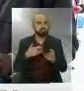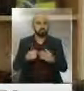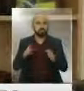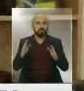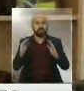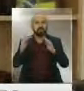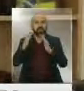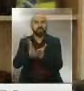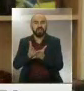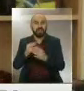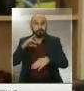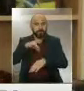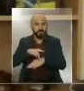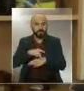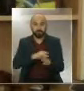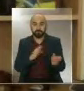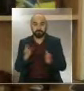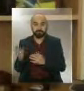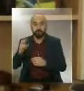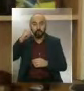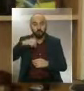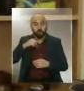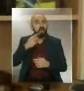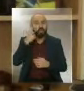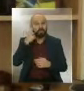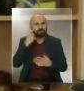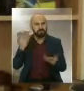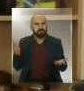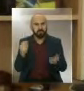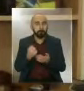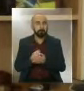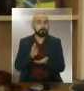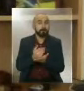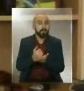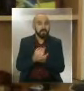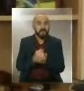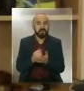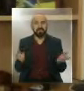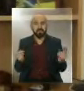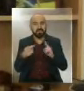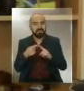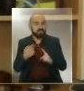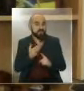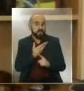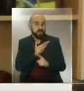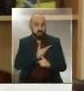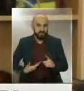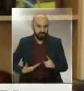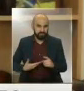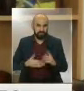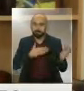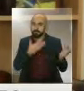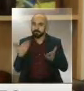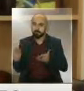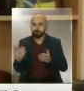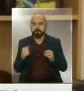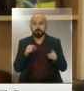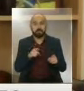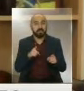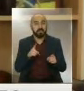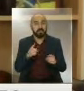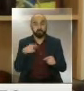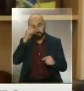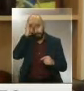Médico. Hoy conocimos por cadena nacional el plan de desconfinamiento elaborado por el gobierno. A nuestro juicio, una de las